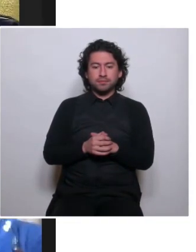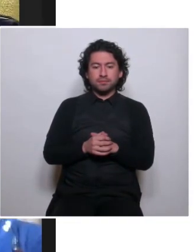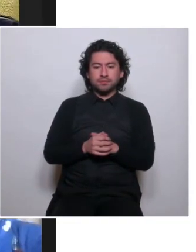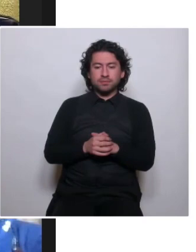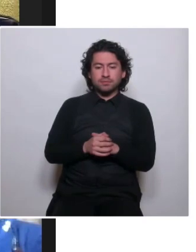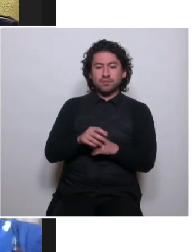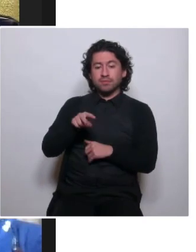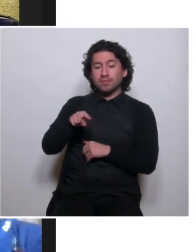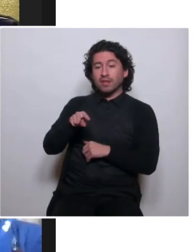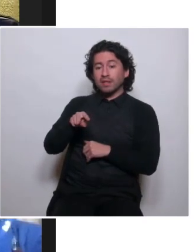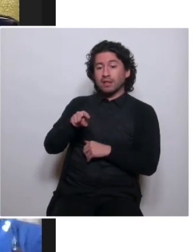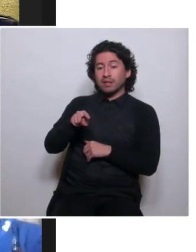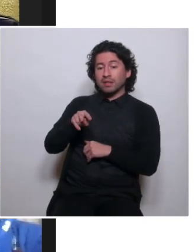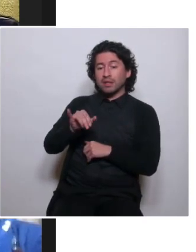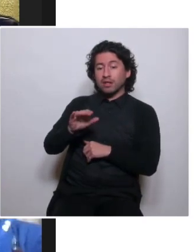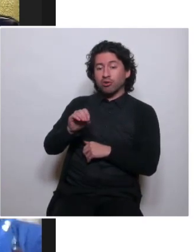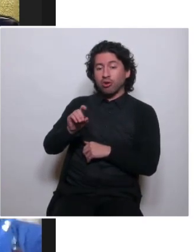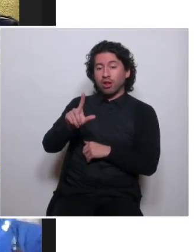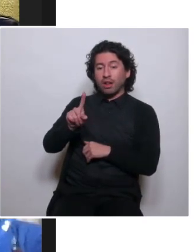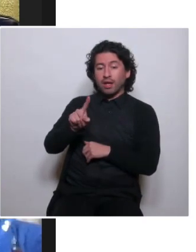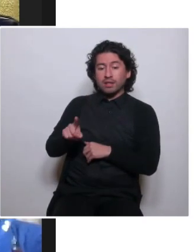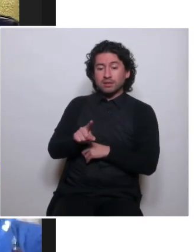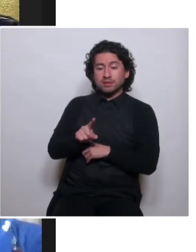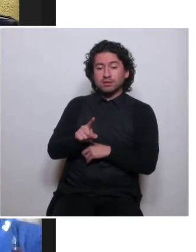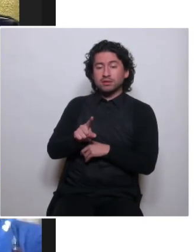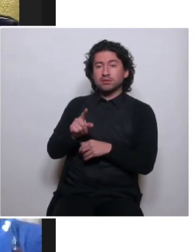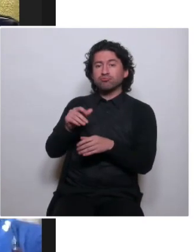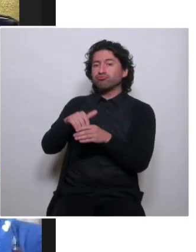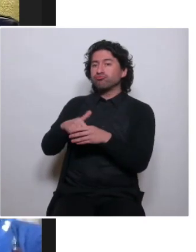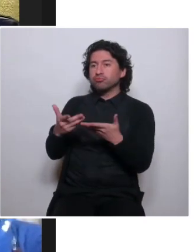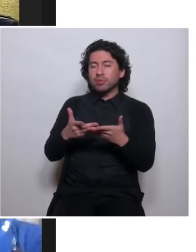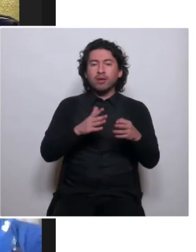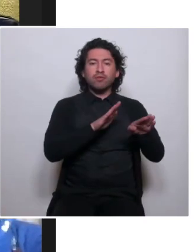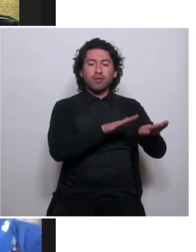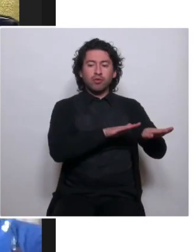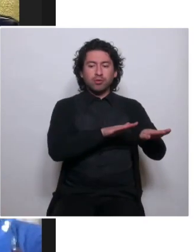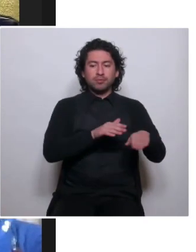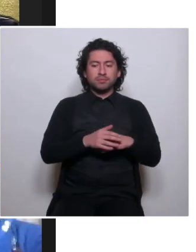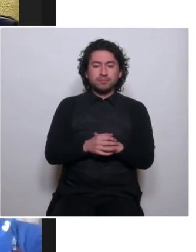Nicolás Núñez, ¿cómo vota? A favor, señor secretario.